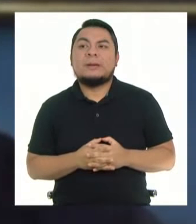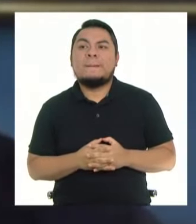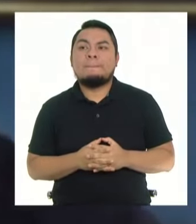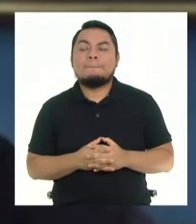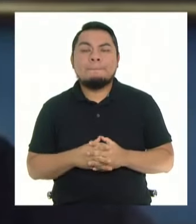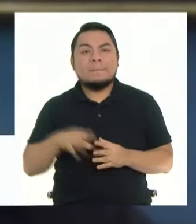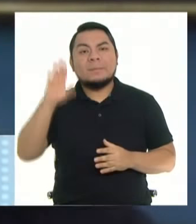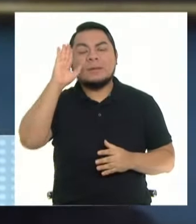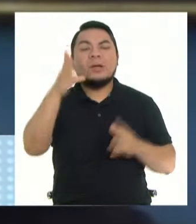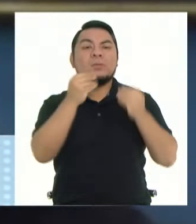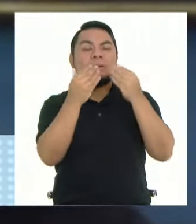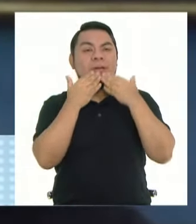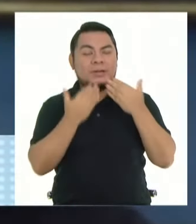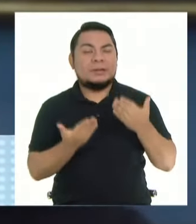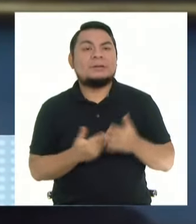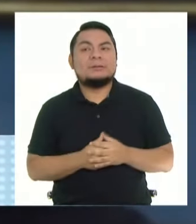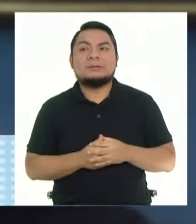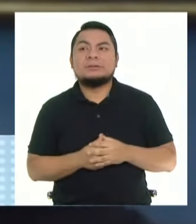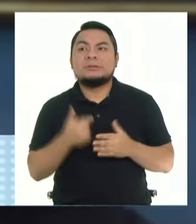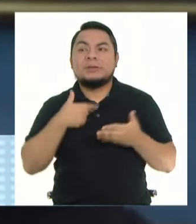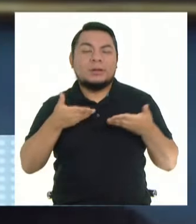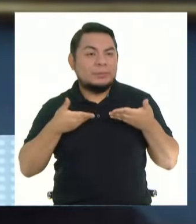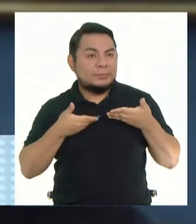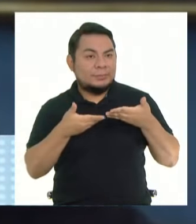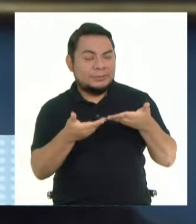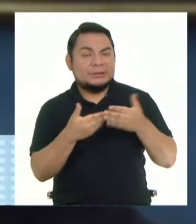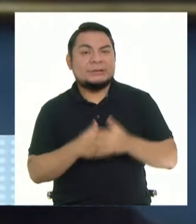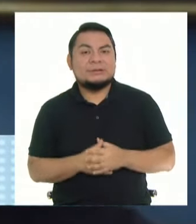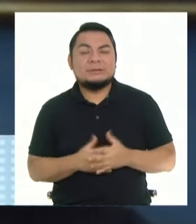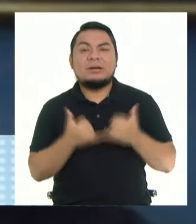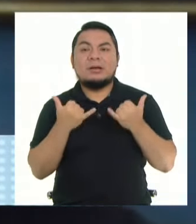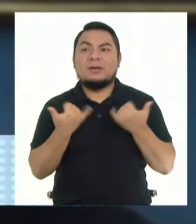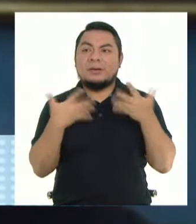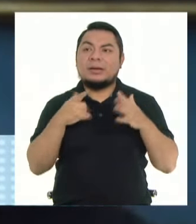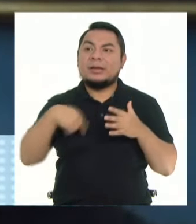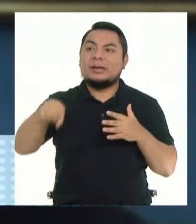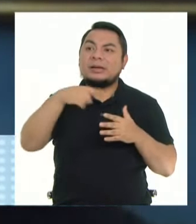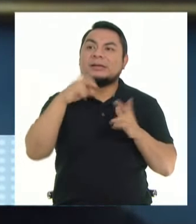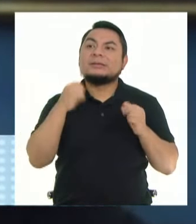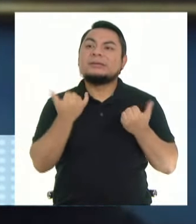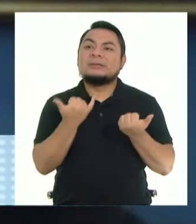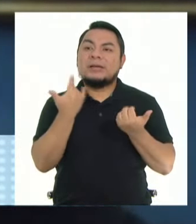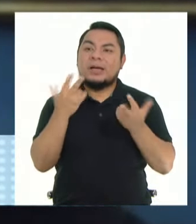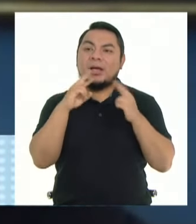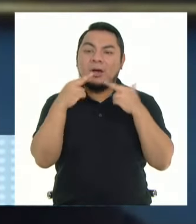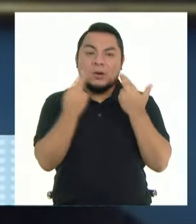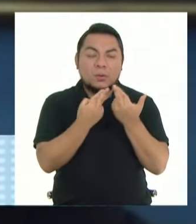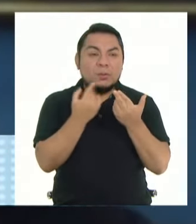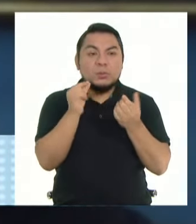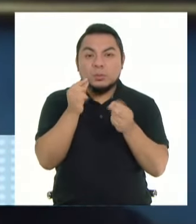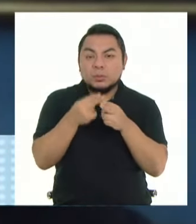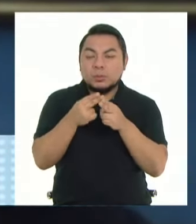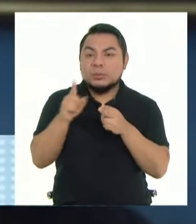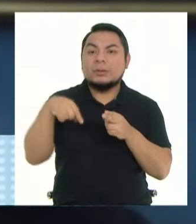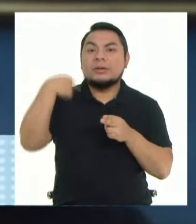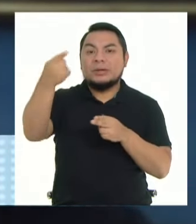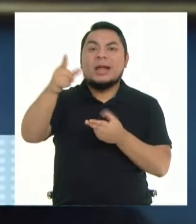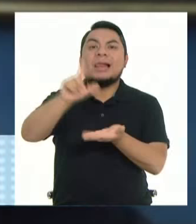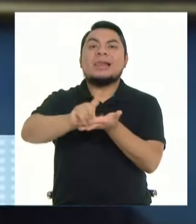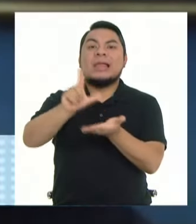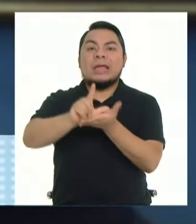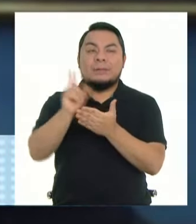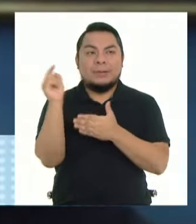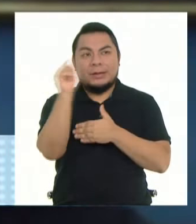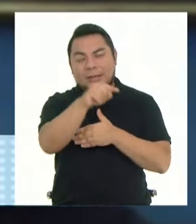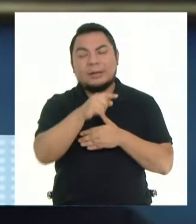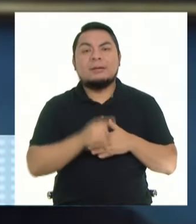Bueno, muchísimas gracias por la invitación. Estamos todavía aquí por Cusco, ya horas de salir para Lima.